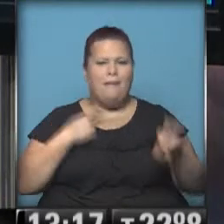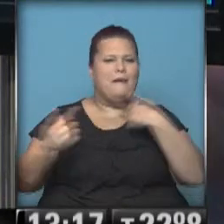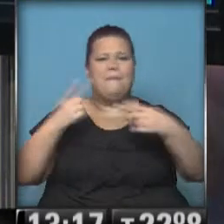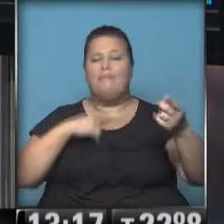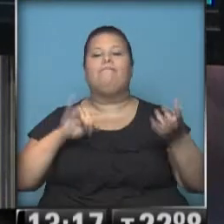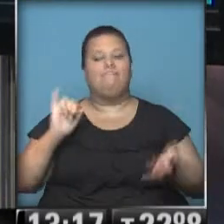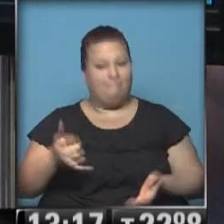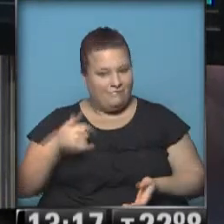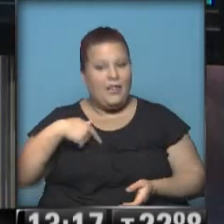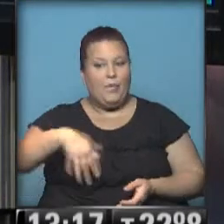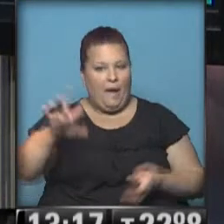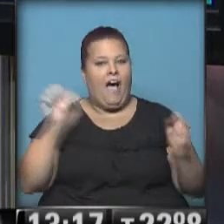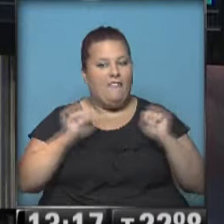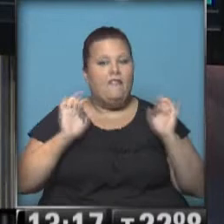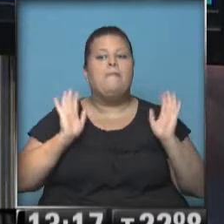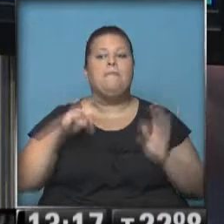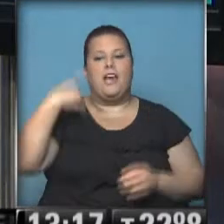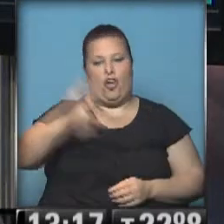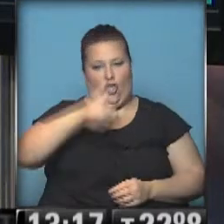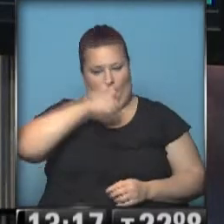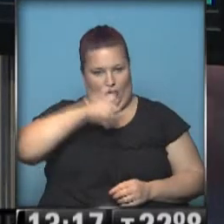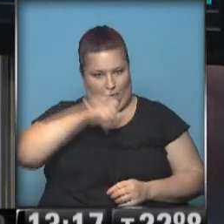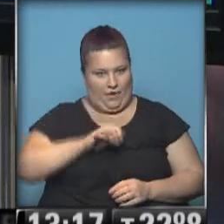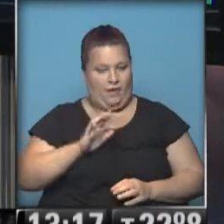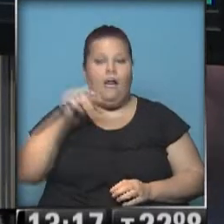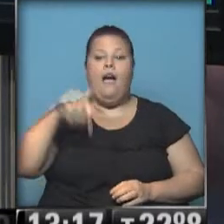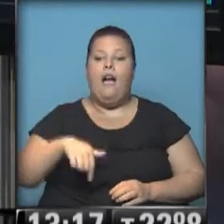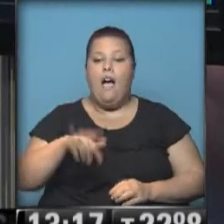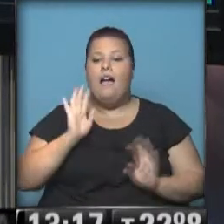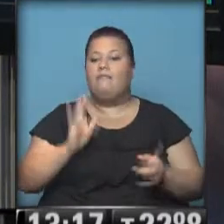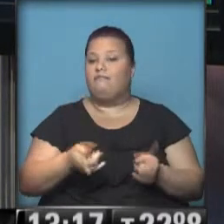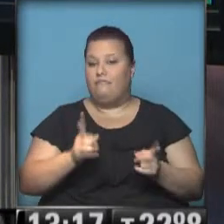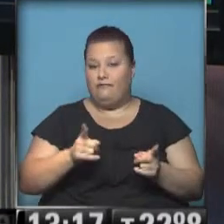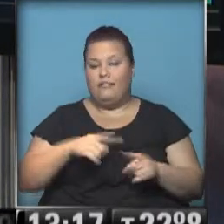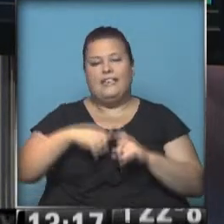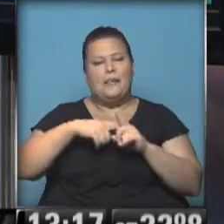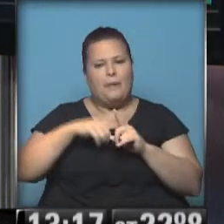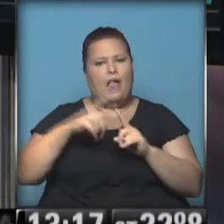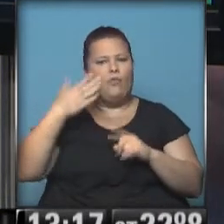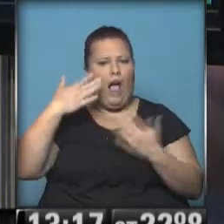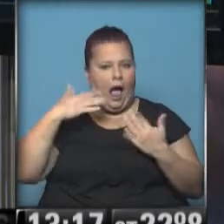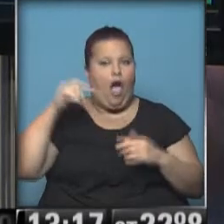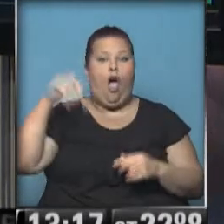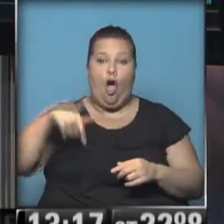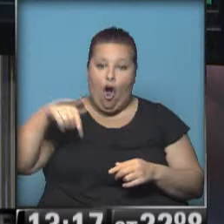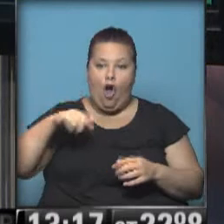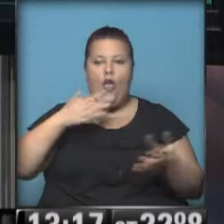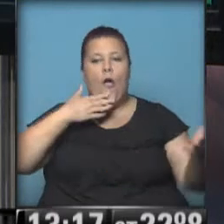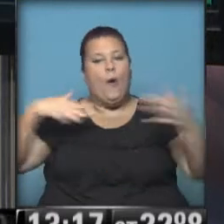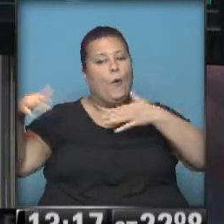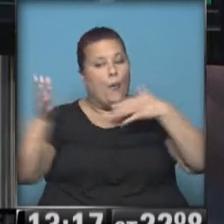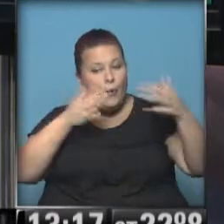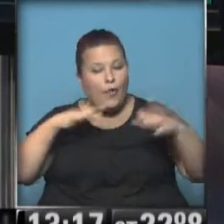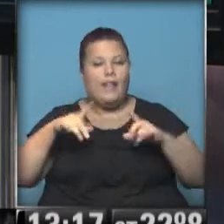si bien el frío pero recién a partir del día domingo mientras tanto tendremos que seguir con estas temperaturas elevadas si bien hoy con rotación de vientos al